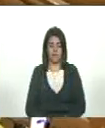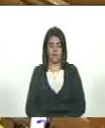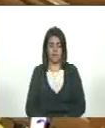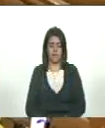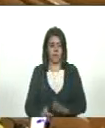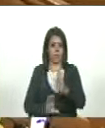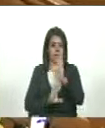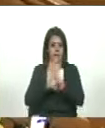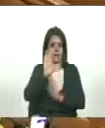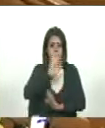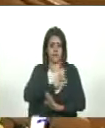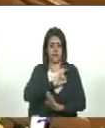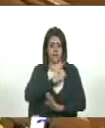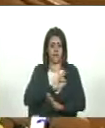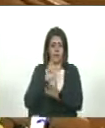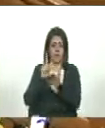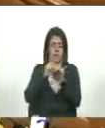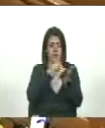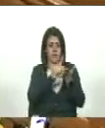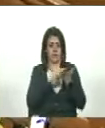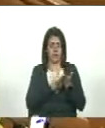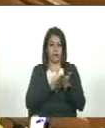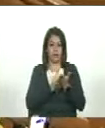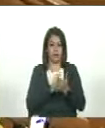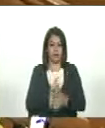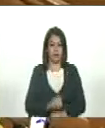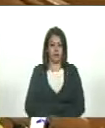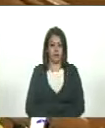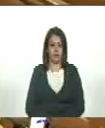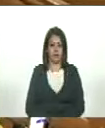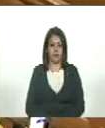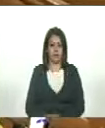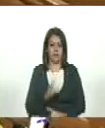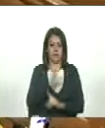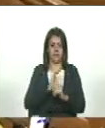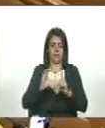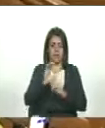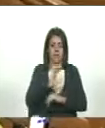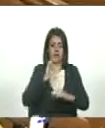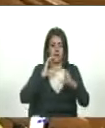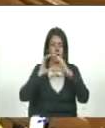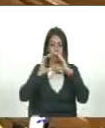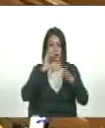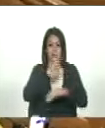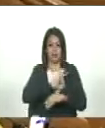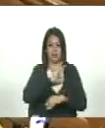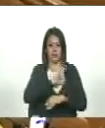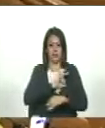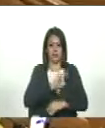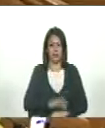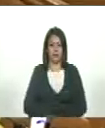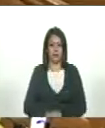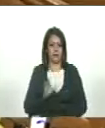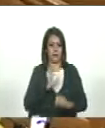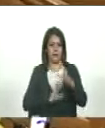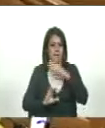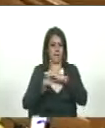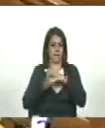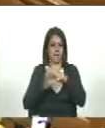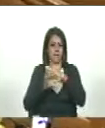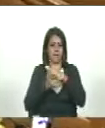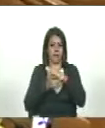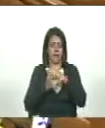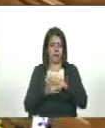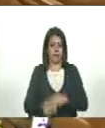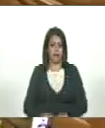en el desarrollo social y la participación, en la cultura y la comunicación social, en la ciencia y la